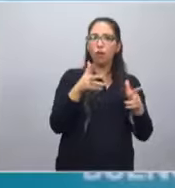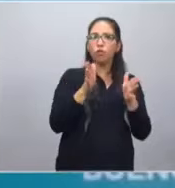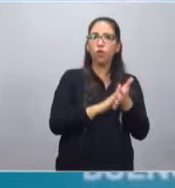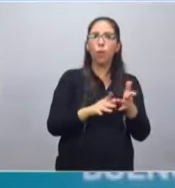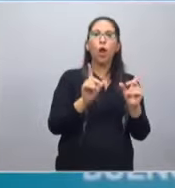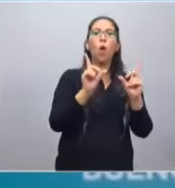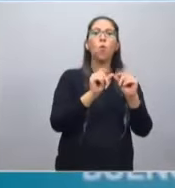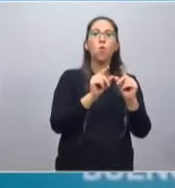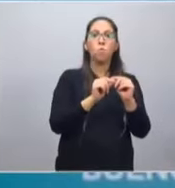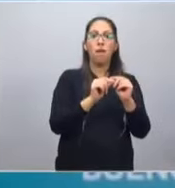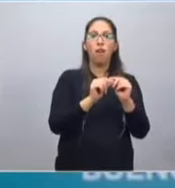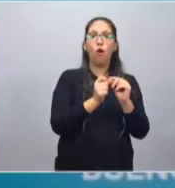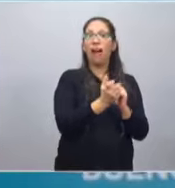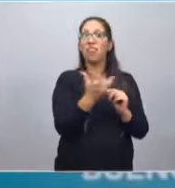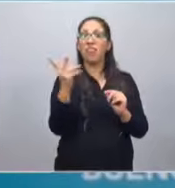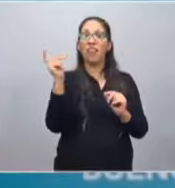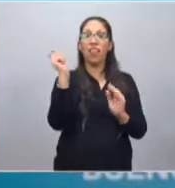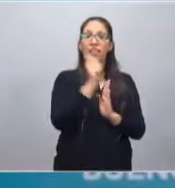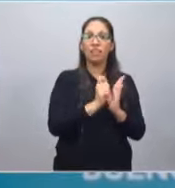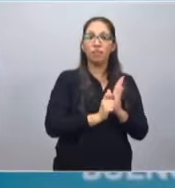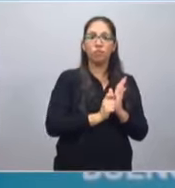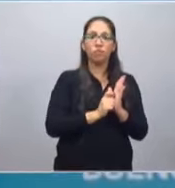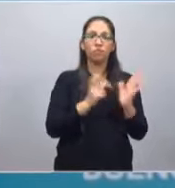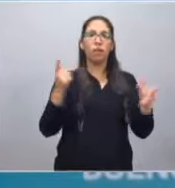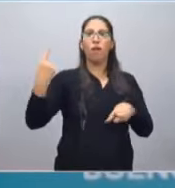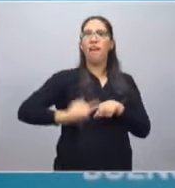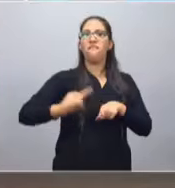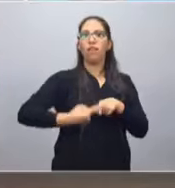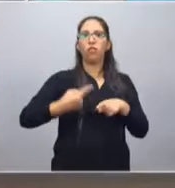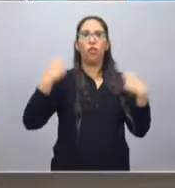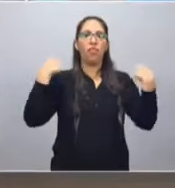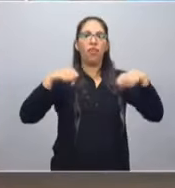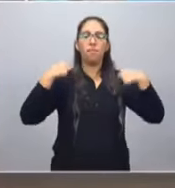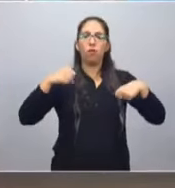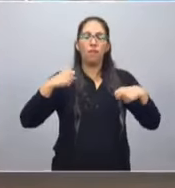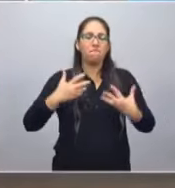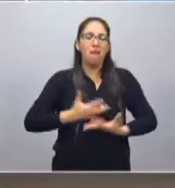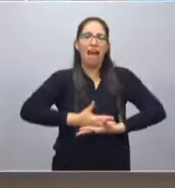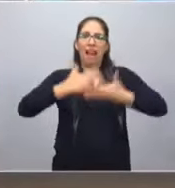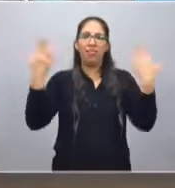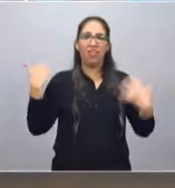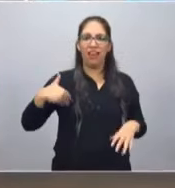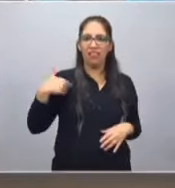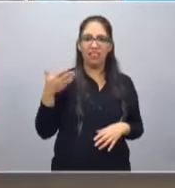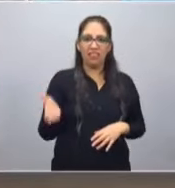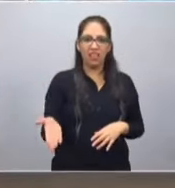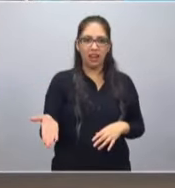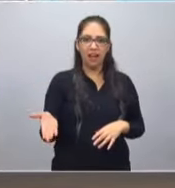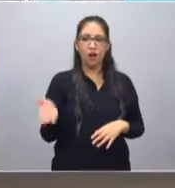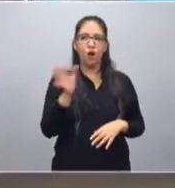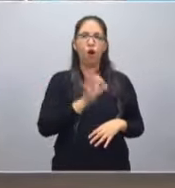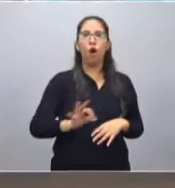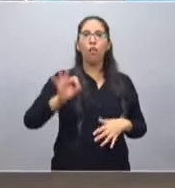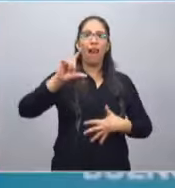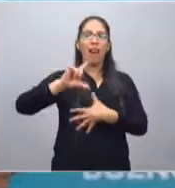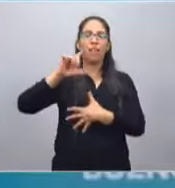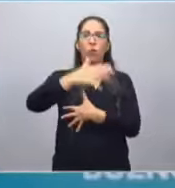impactan no vamos a estar hablando del evento deportivo más grande de Argentina seguro de América Latina y